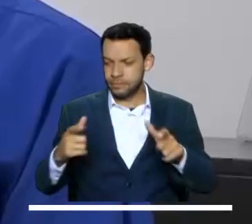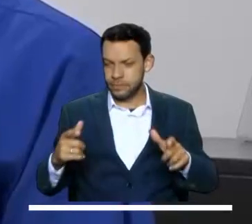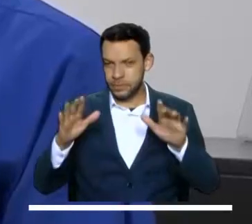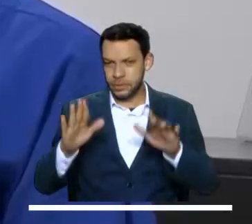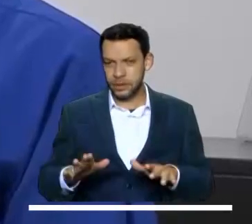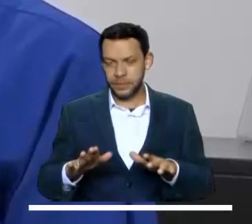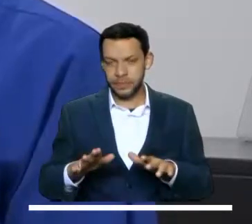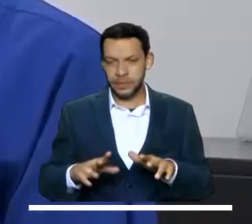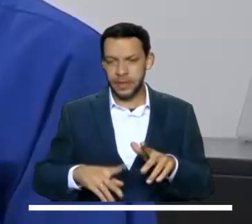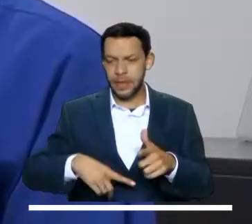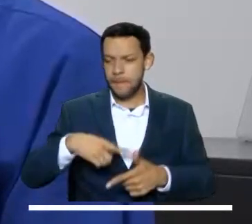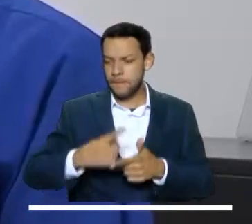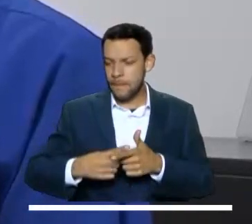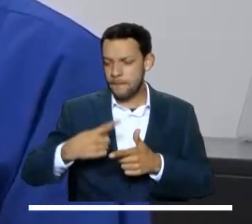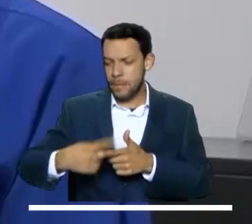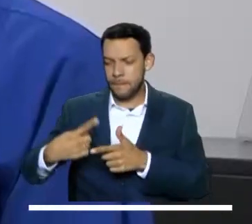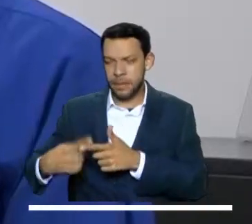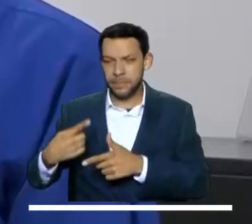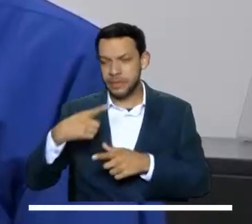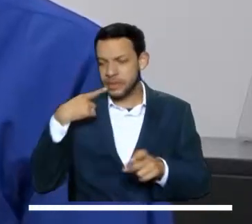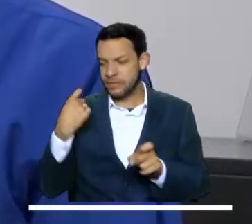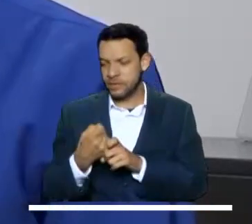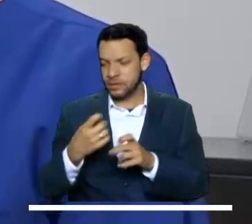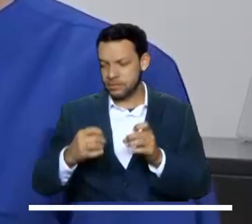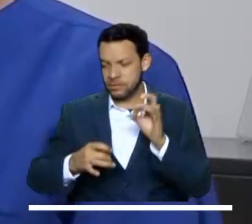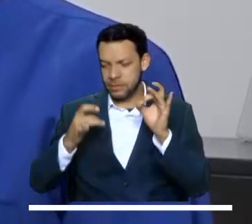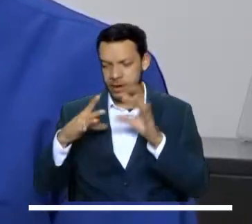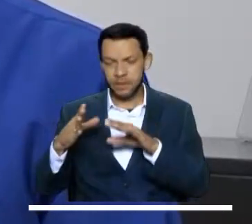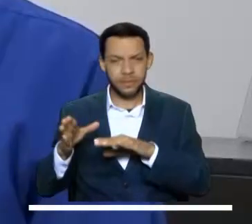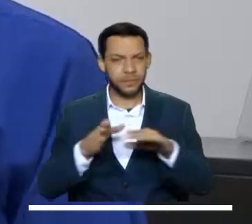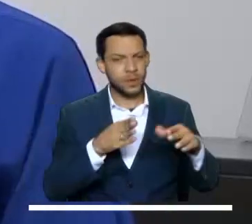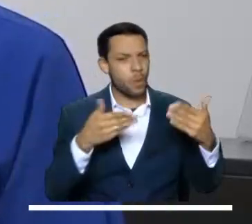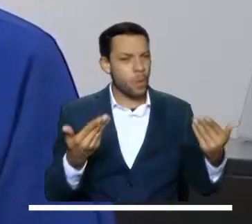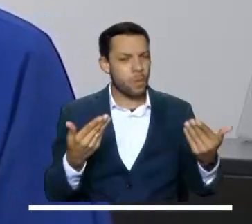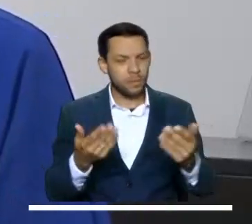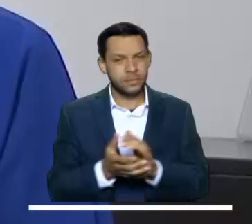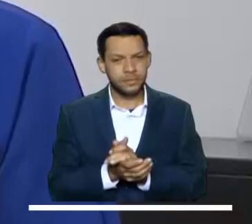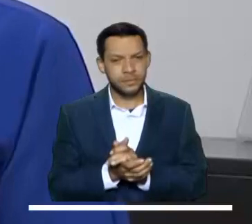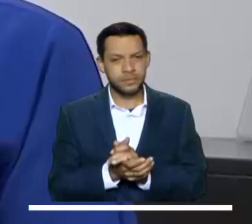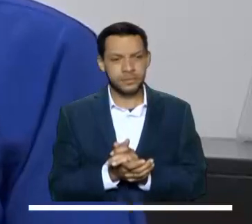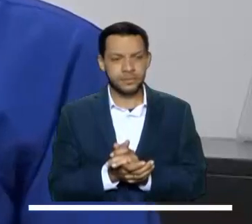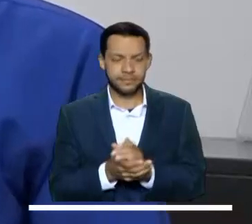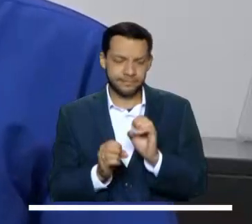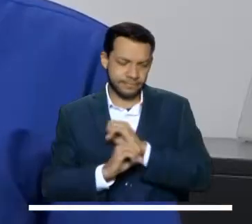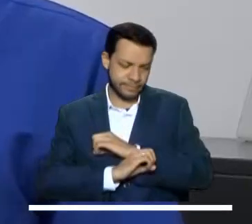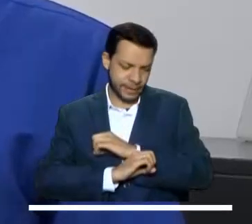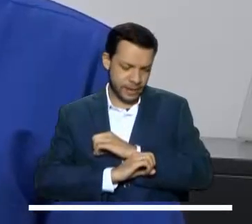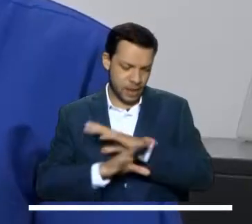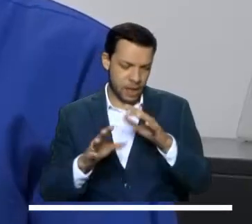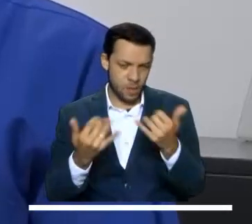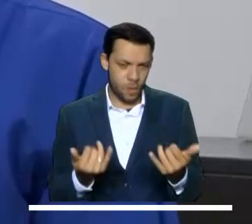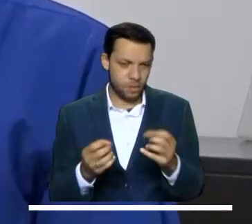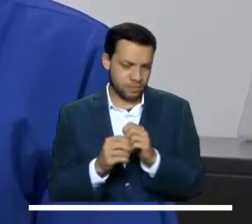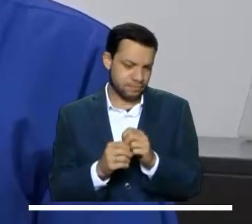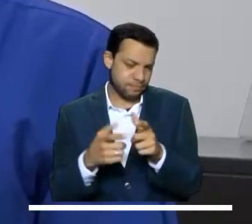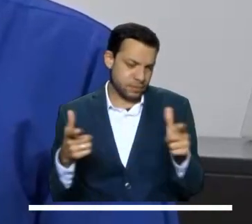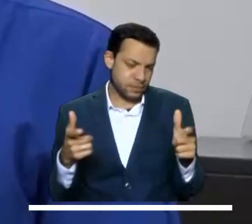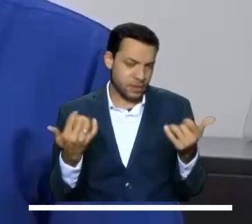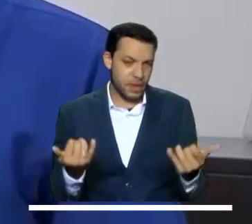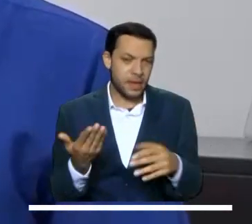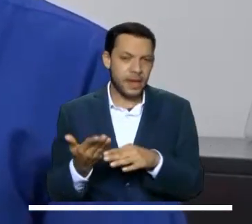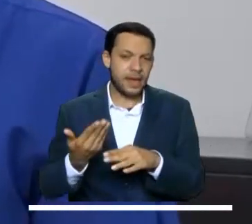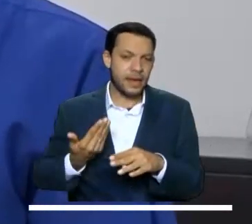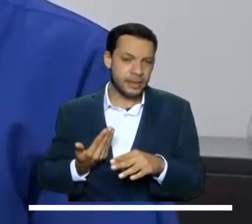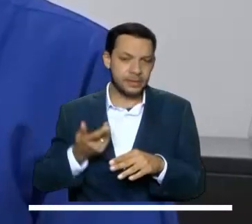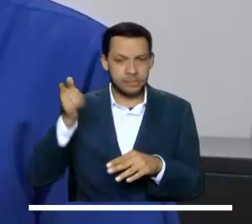escala diagnóstica de enfermedad gastrointestinal comparado con hace 20 años. Evidentemente han aumentado porque si bien es cierto que anteriormente la gente se